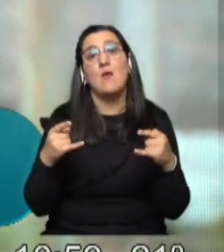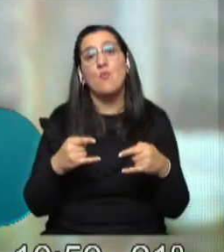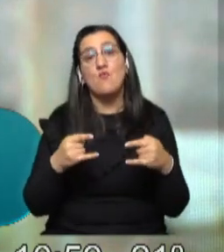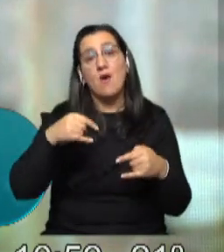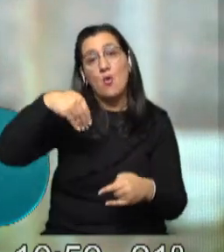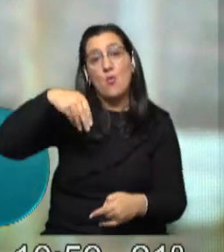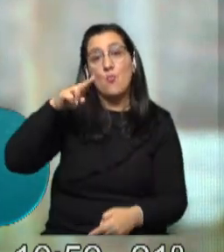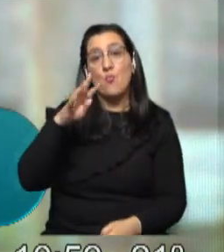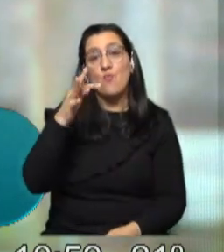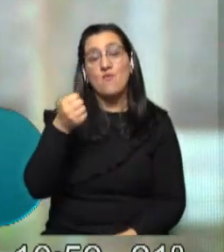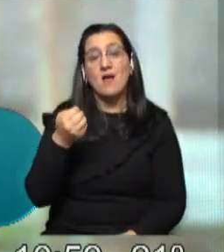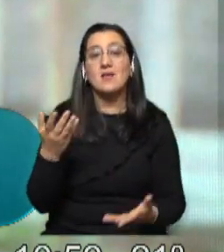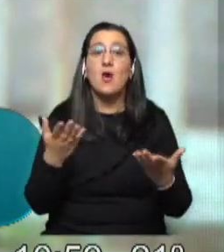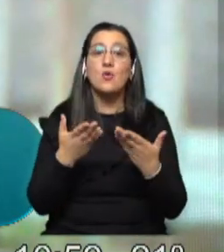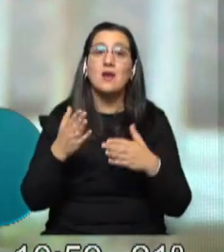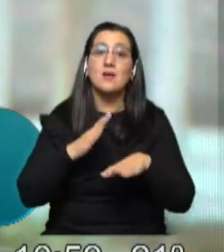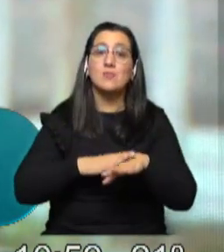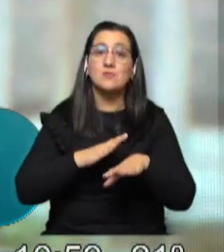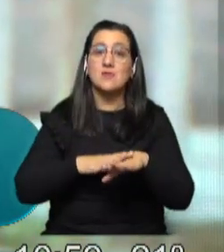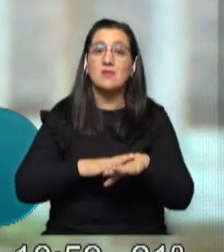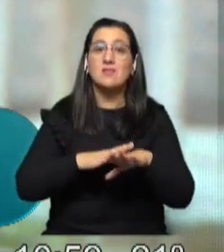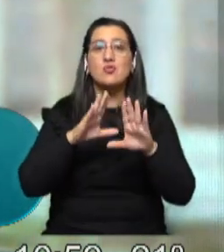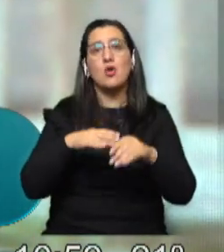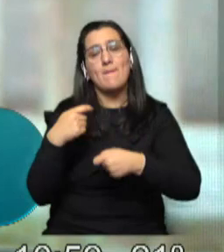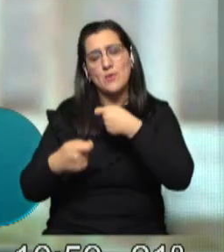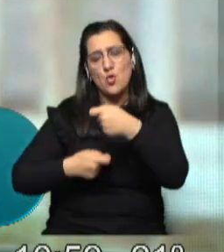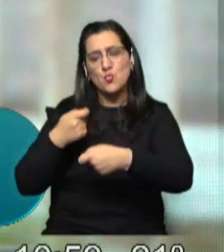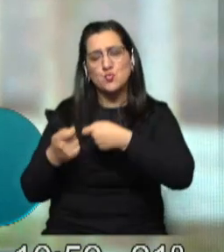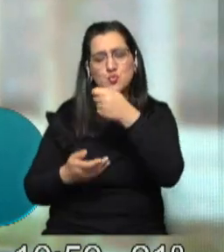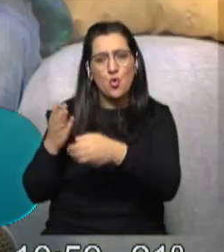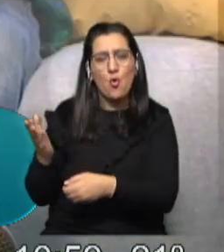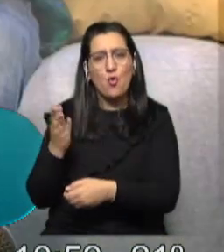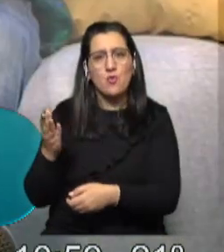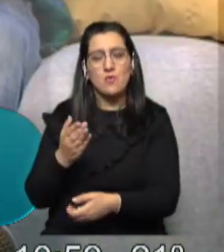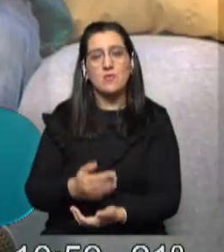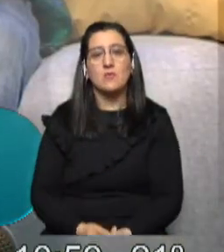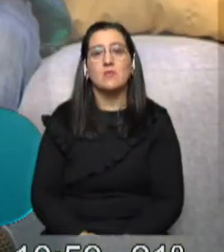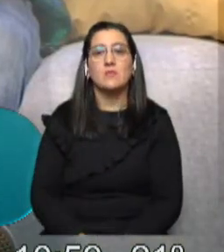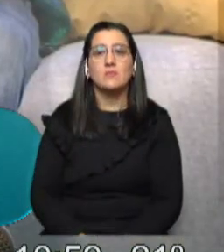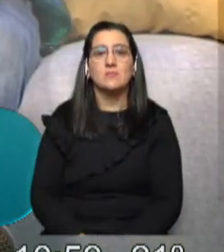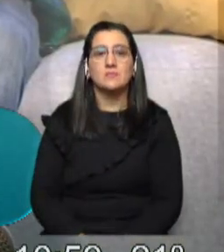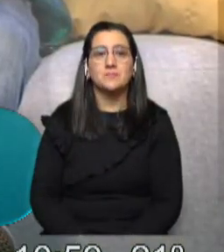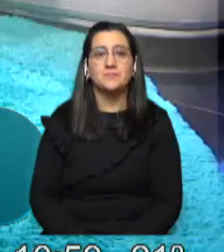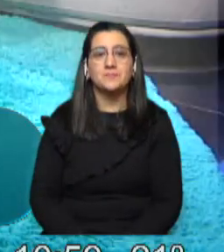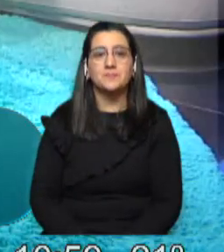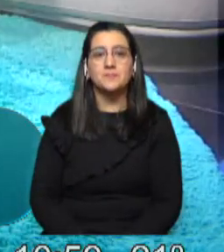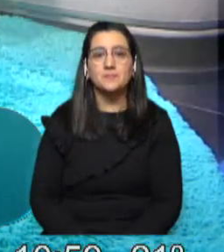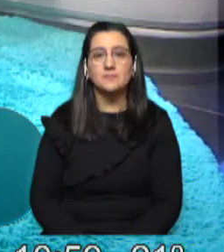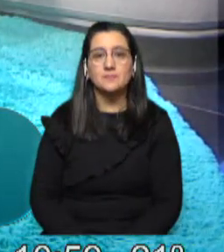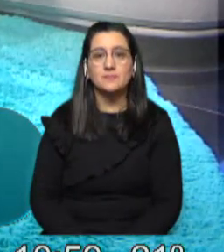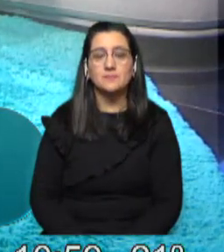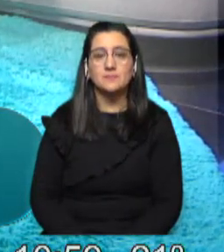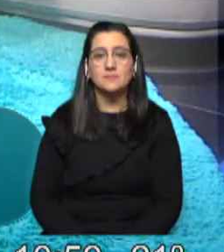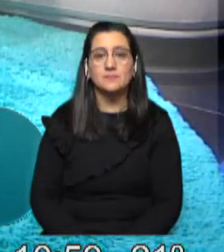hoy se encarga nada menos que de toda la producción. Nada más y nada menos. Impulsa todo y es